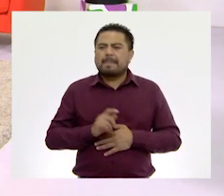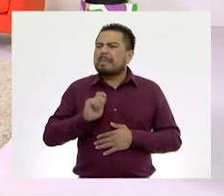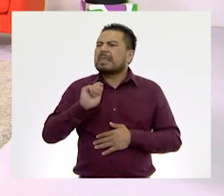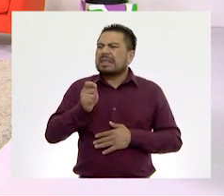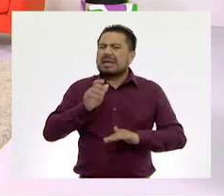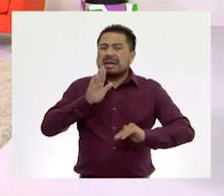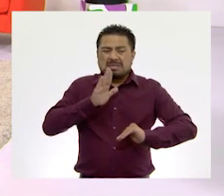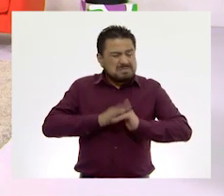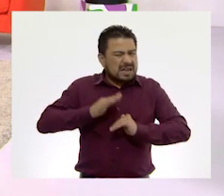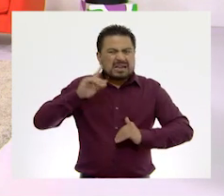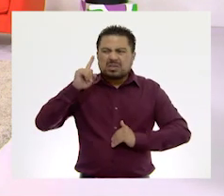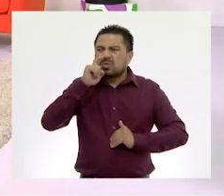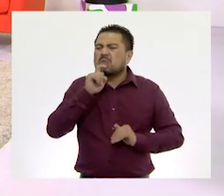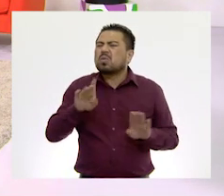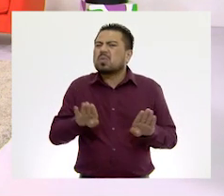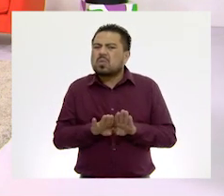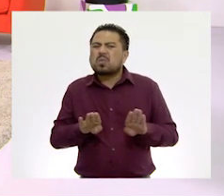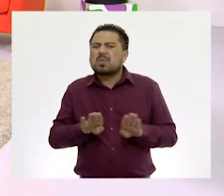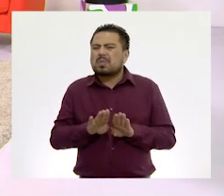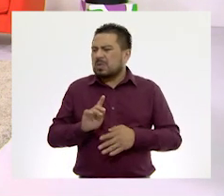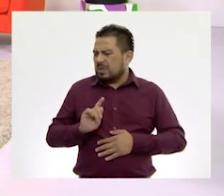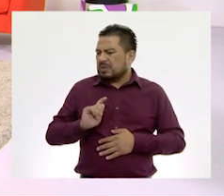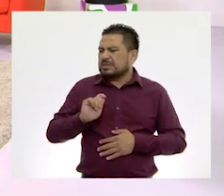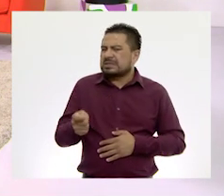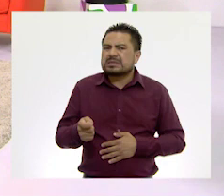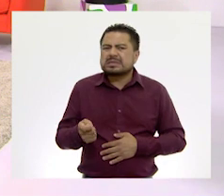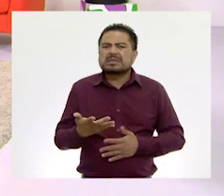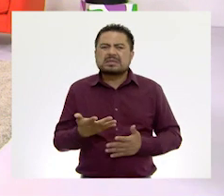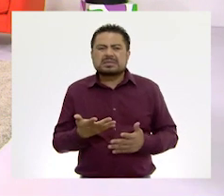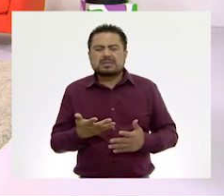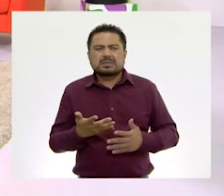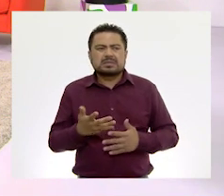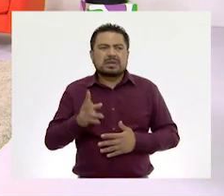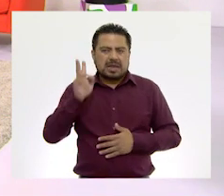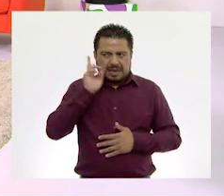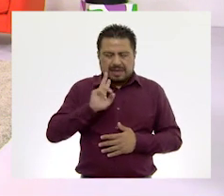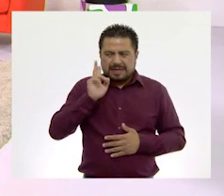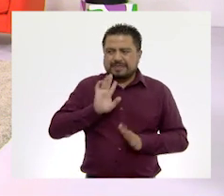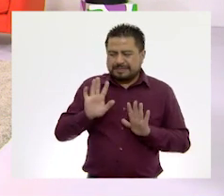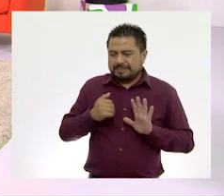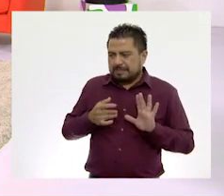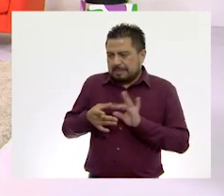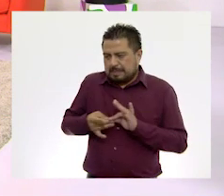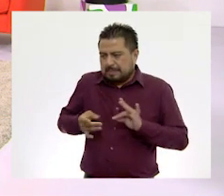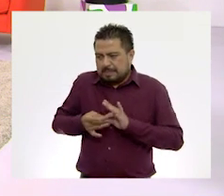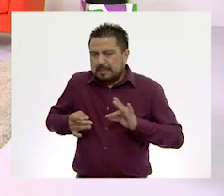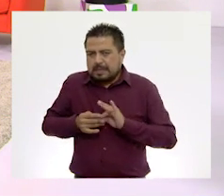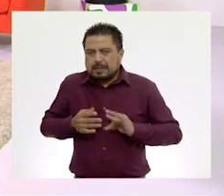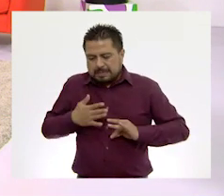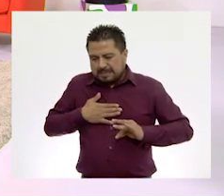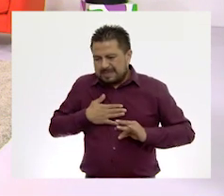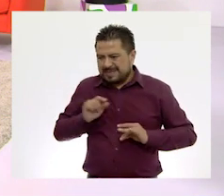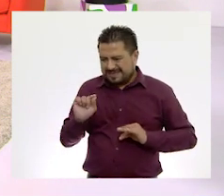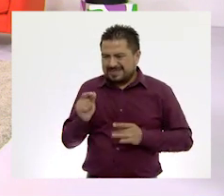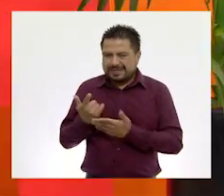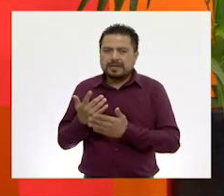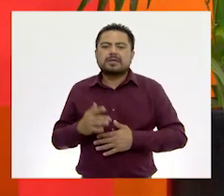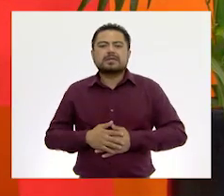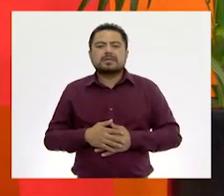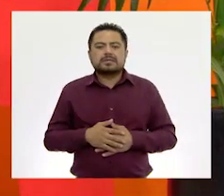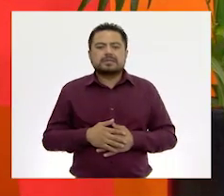tan complicado es? A ver si me voy explicando yo misma.